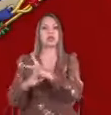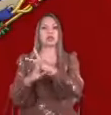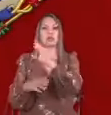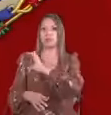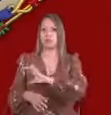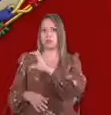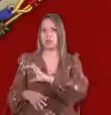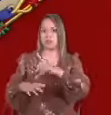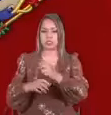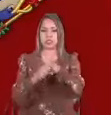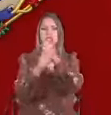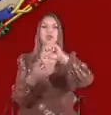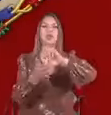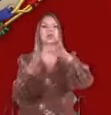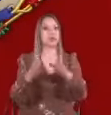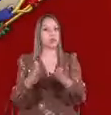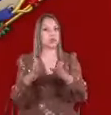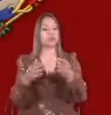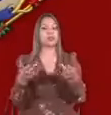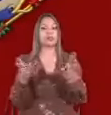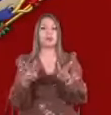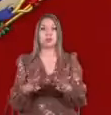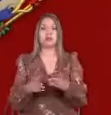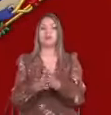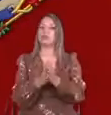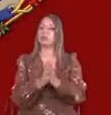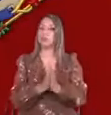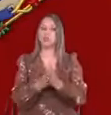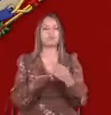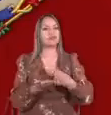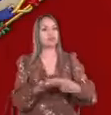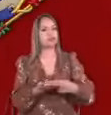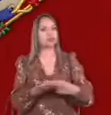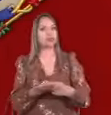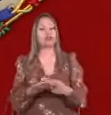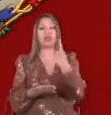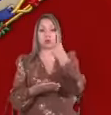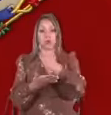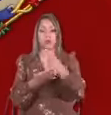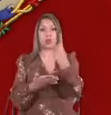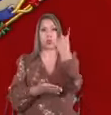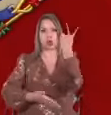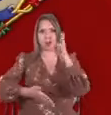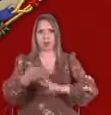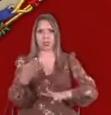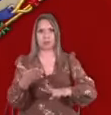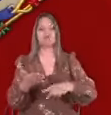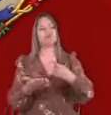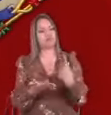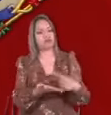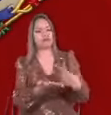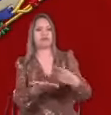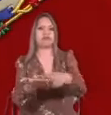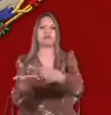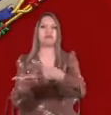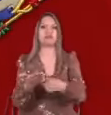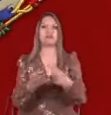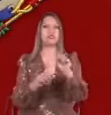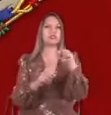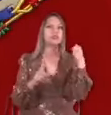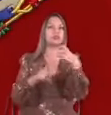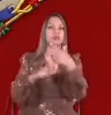Metropolitano de Seguridad Ciudadana, el cual les he pedido que se reúna una vez por semana para que revisemos la situación